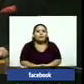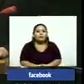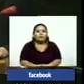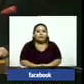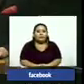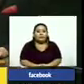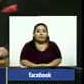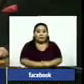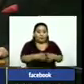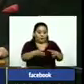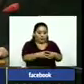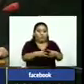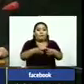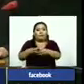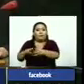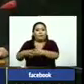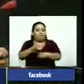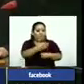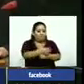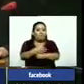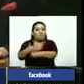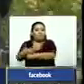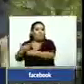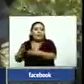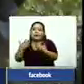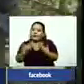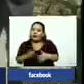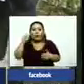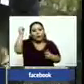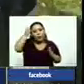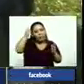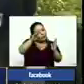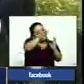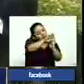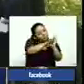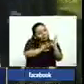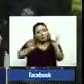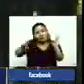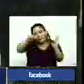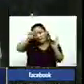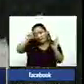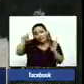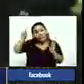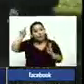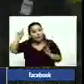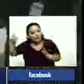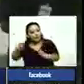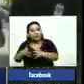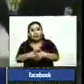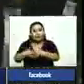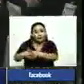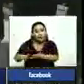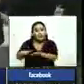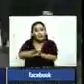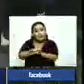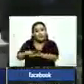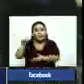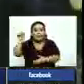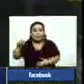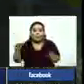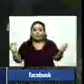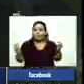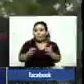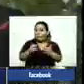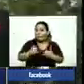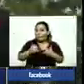Los sectores políticos ya reaccionaron a la agenda que desarrolló Nayib Bukele en Nueva York en medio de la Asamblea General de la